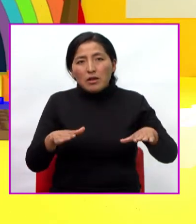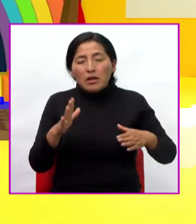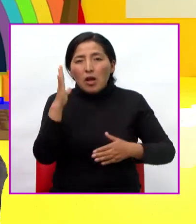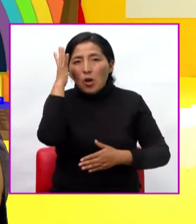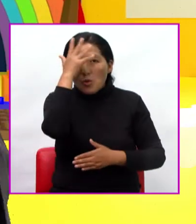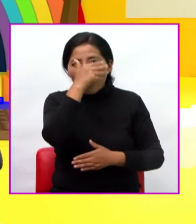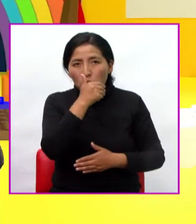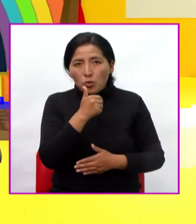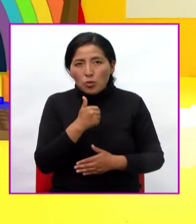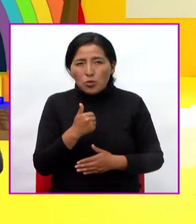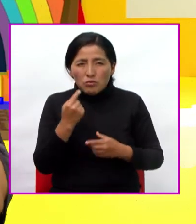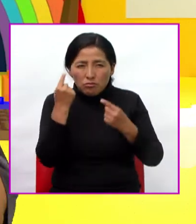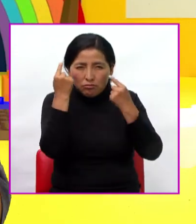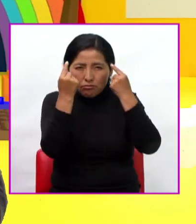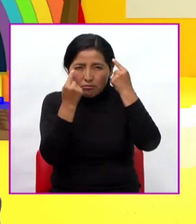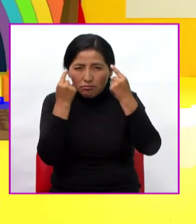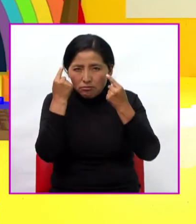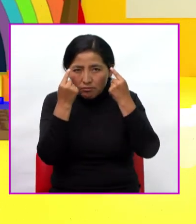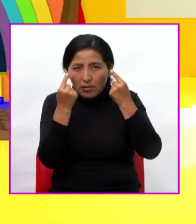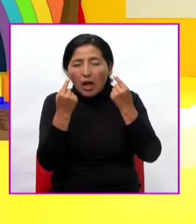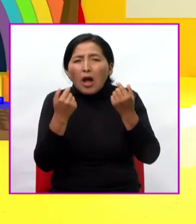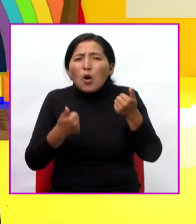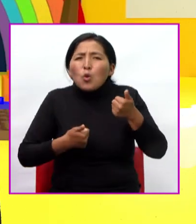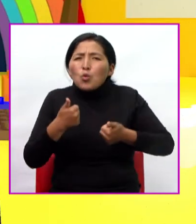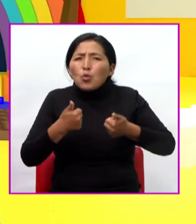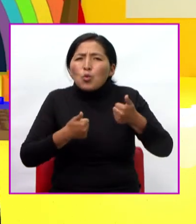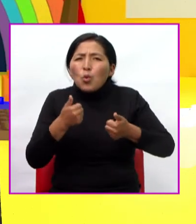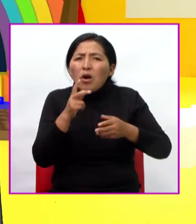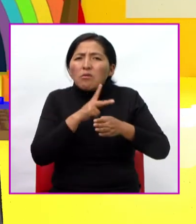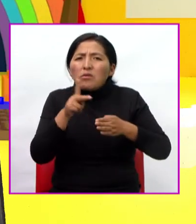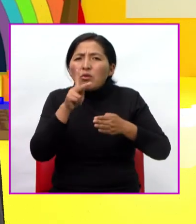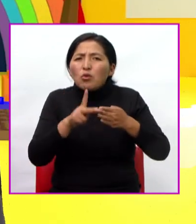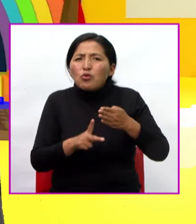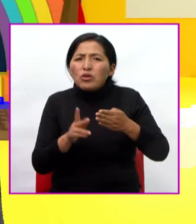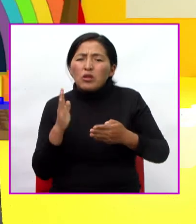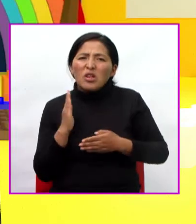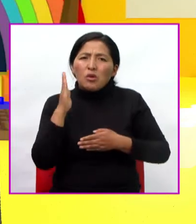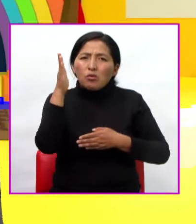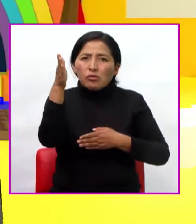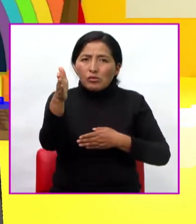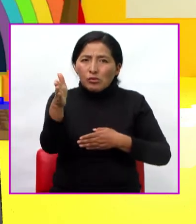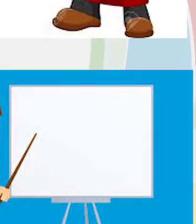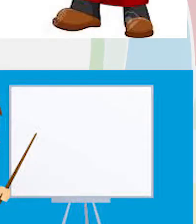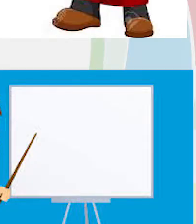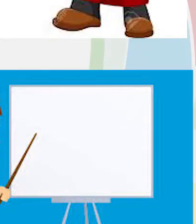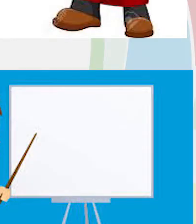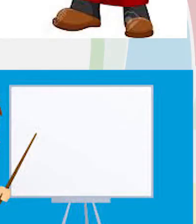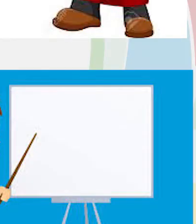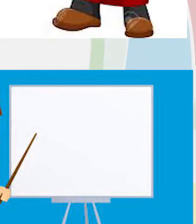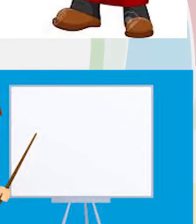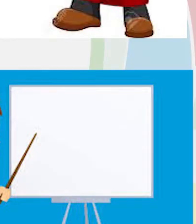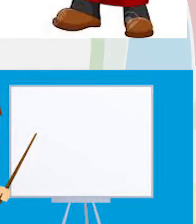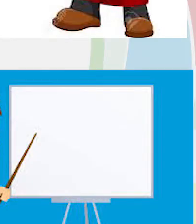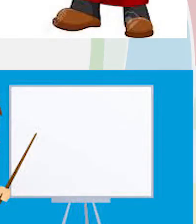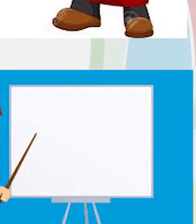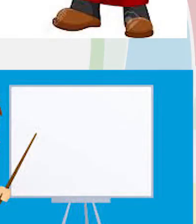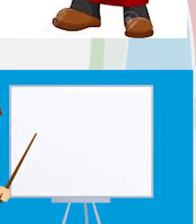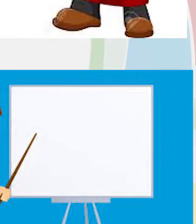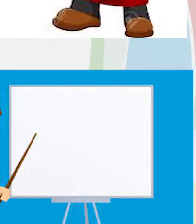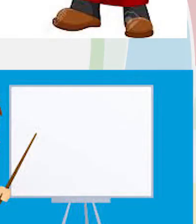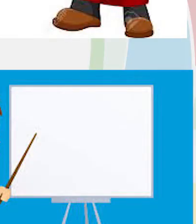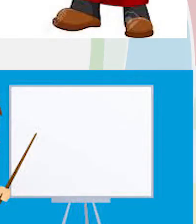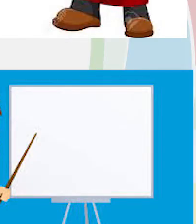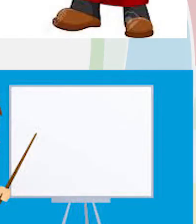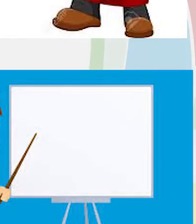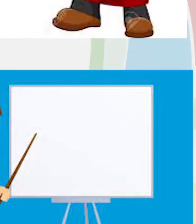Ahora es pensar ¿Qué es lo que quieres ser Cuando seas grande? Tal vez un bombero Un profesor